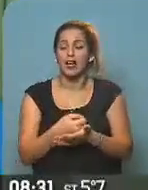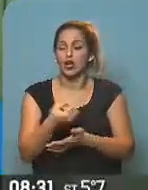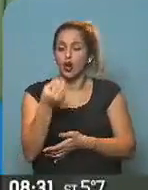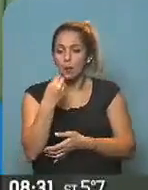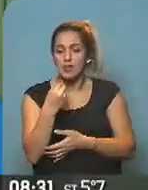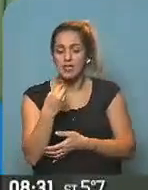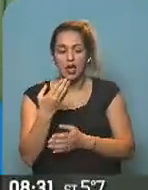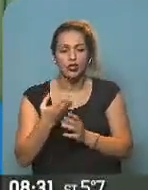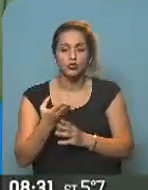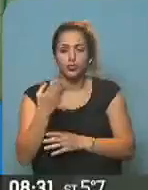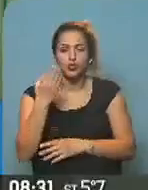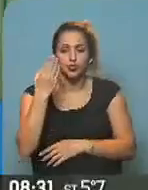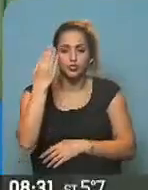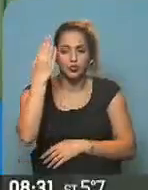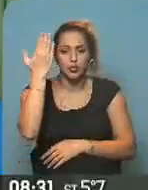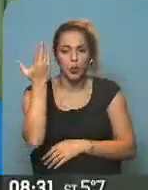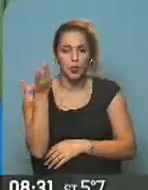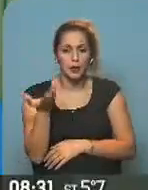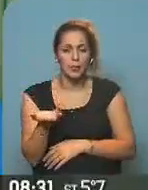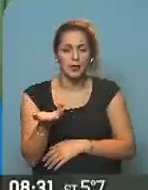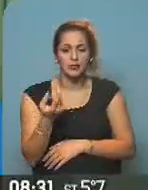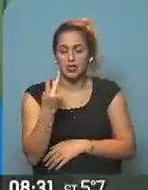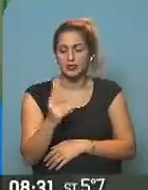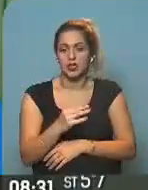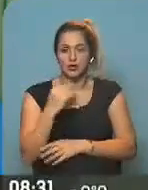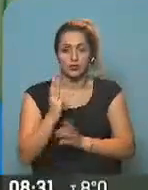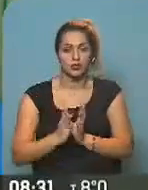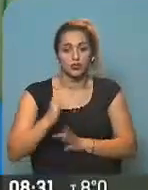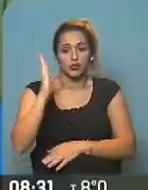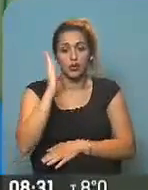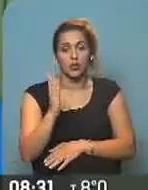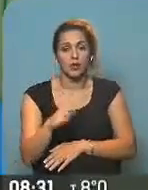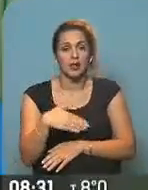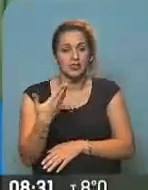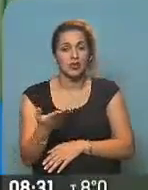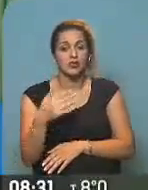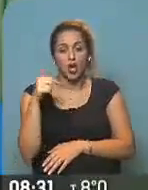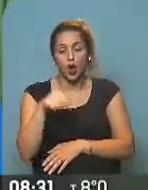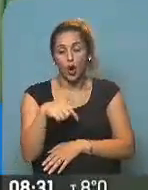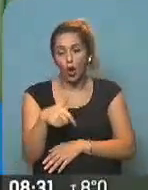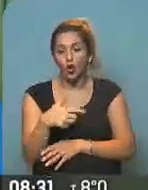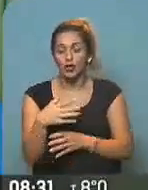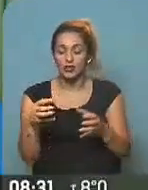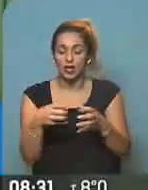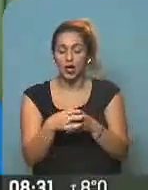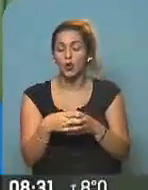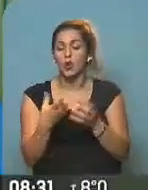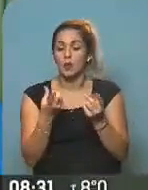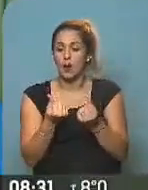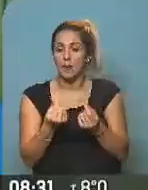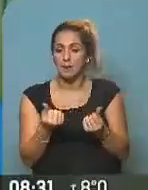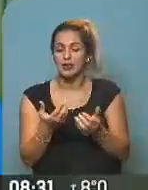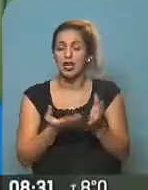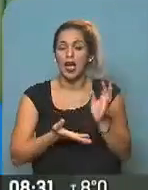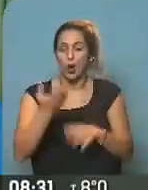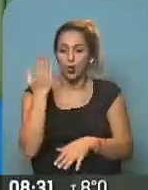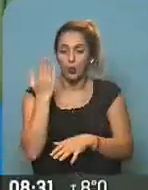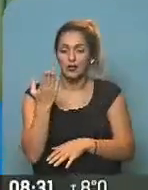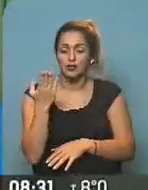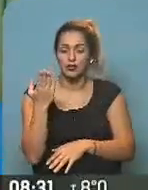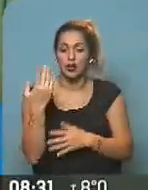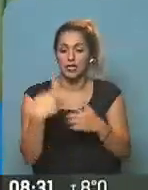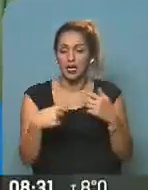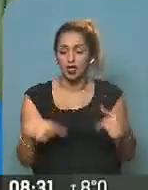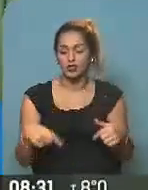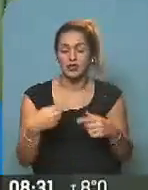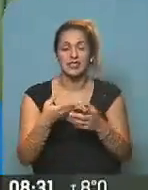suben de manera dislocada hace 2 años. Hoy el combo de tarifas, del aumento tarifario y el